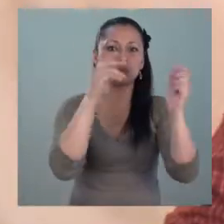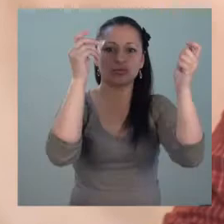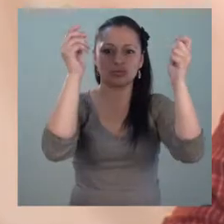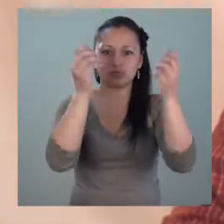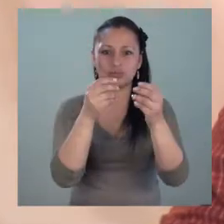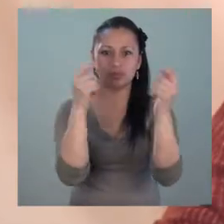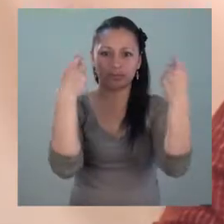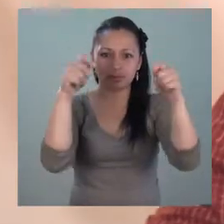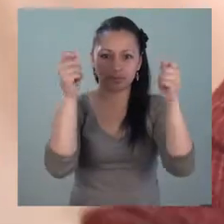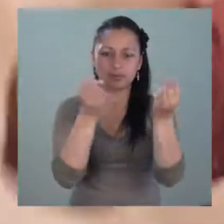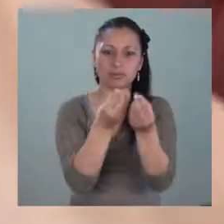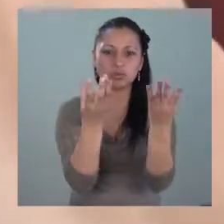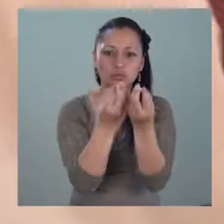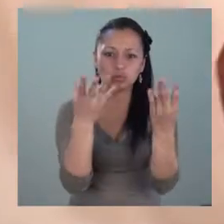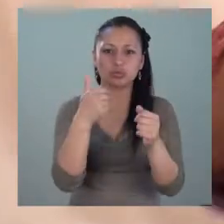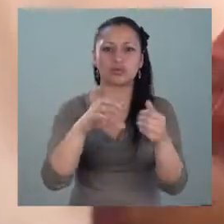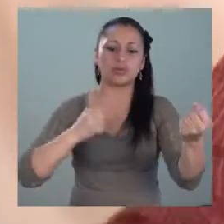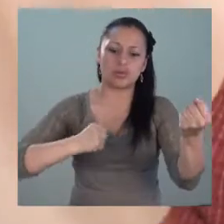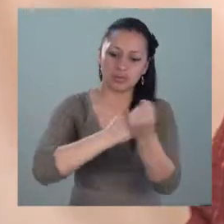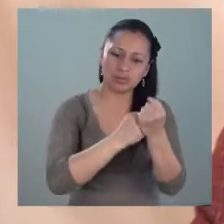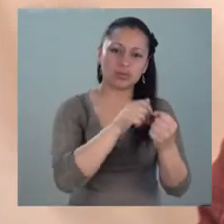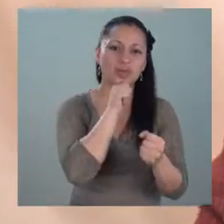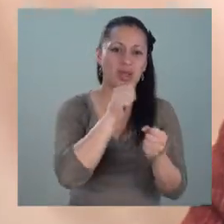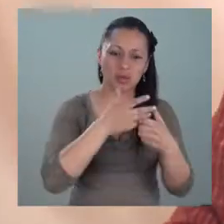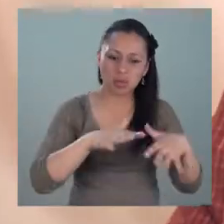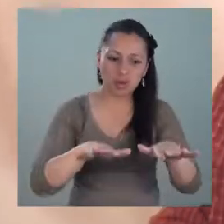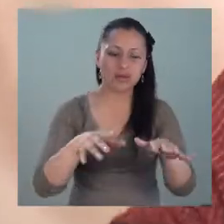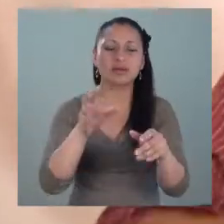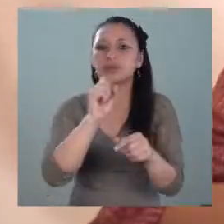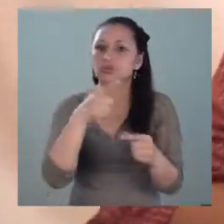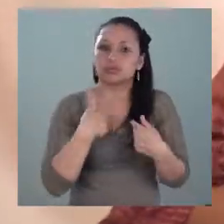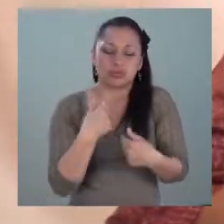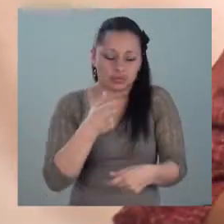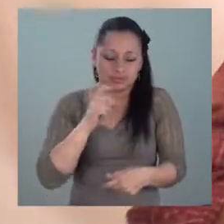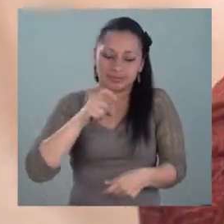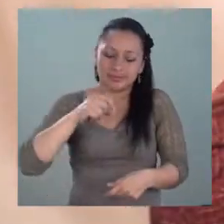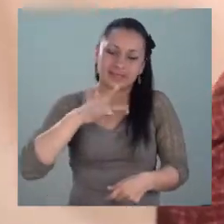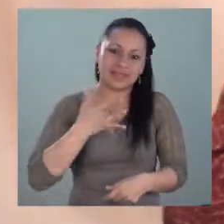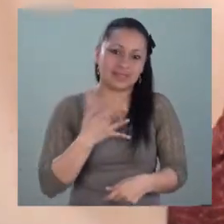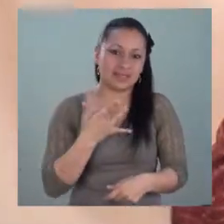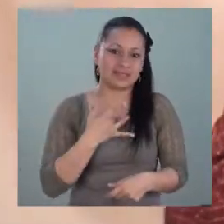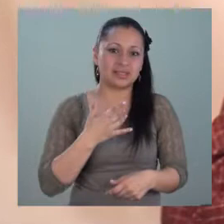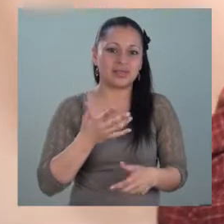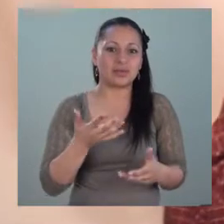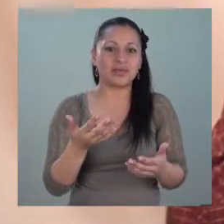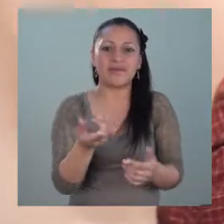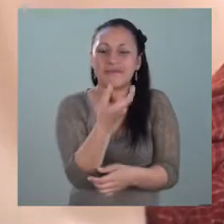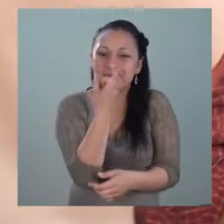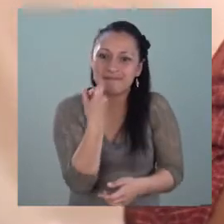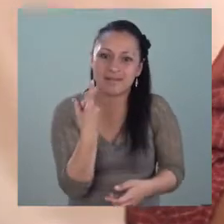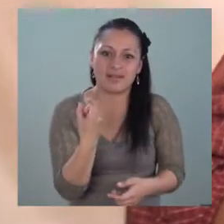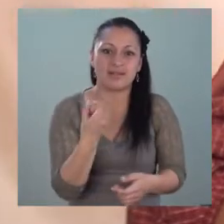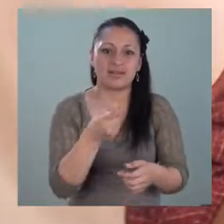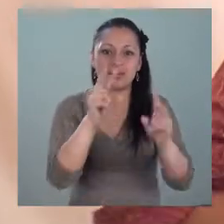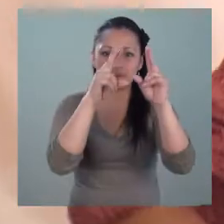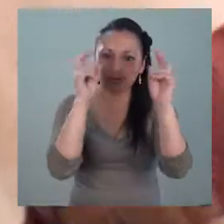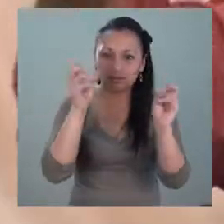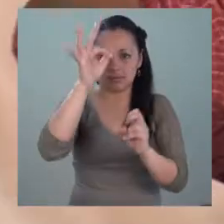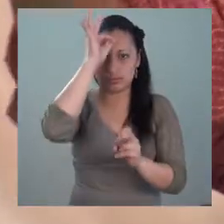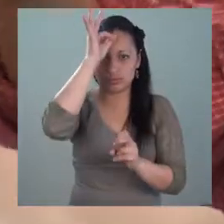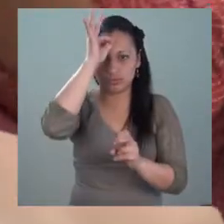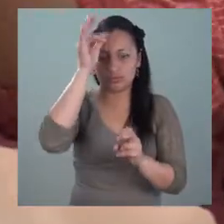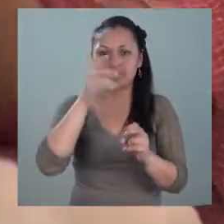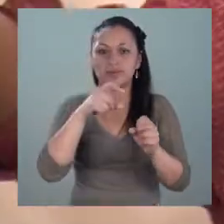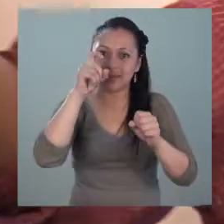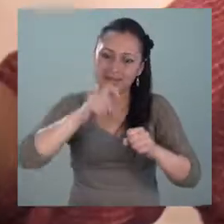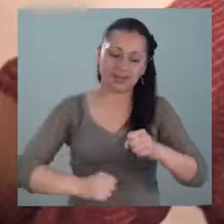proyectos productivos y el apoyo al acueducto. No estaré acá en mi conciencia satisfecho con todo eso